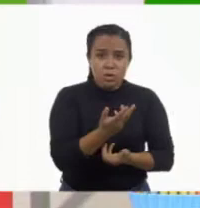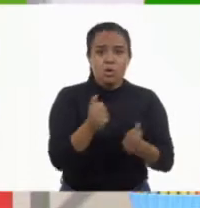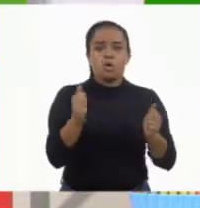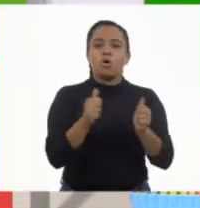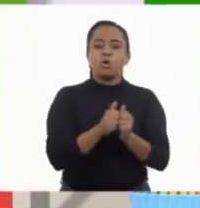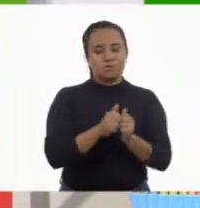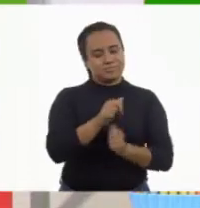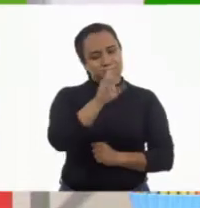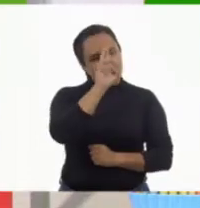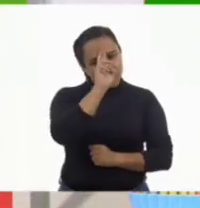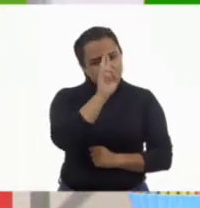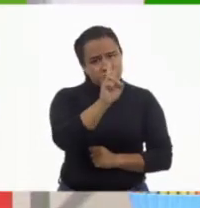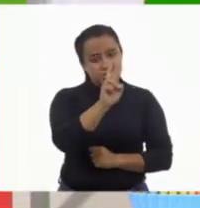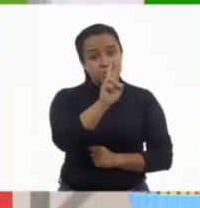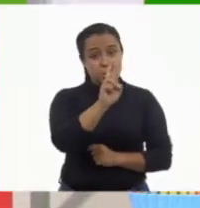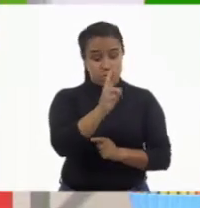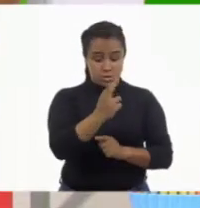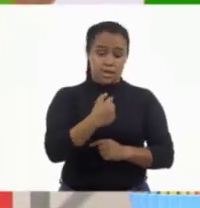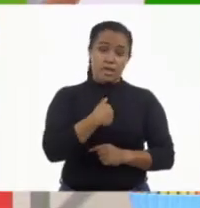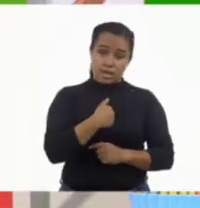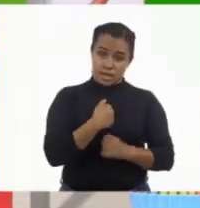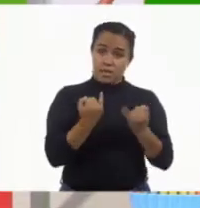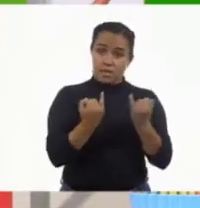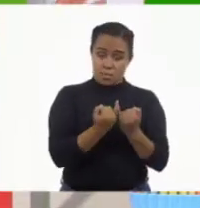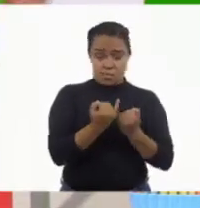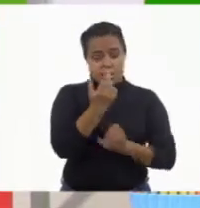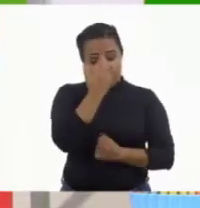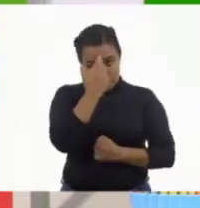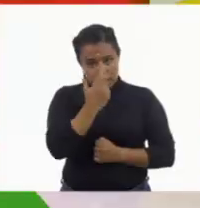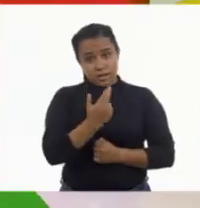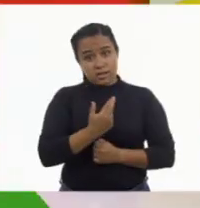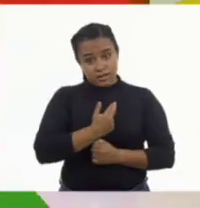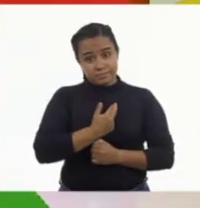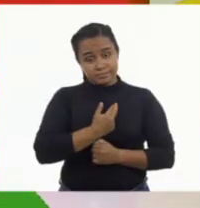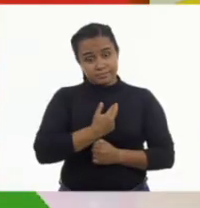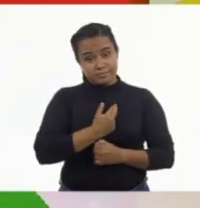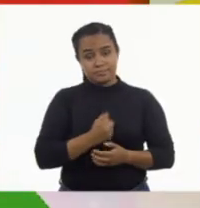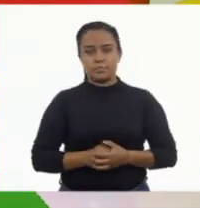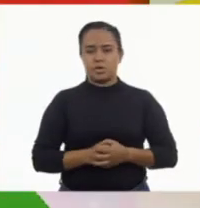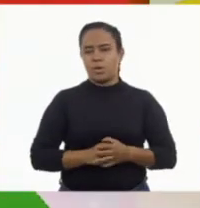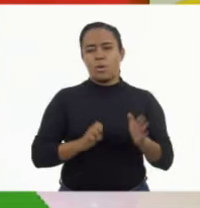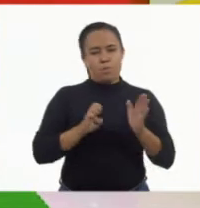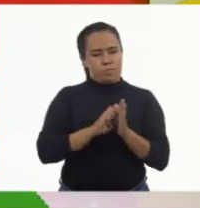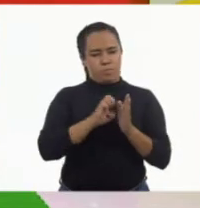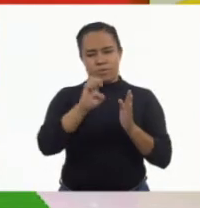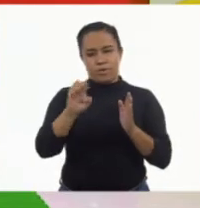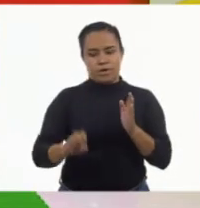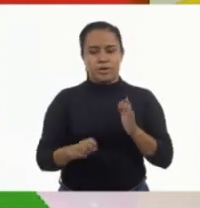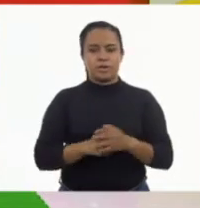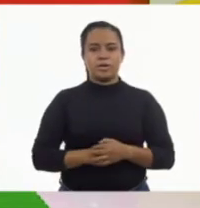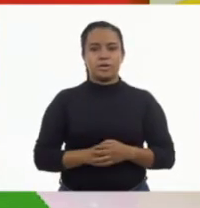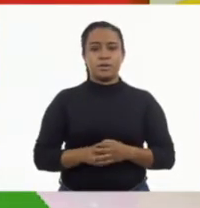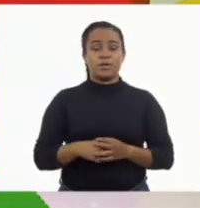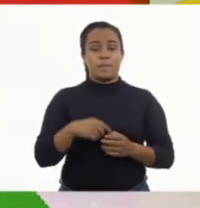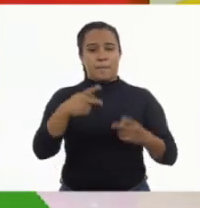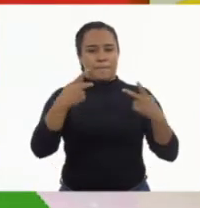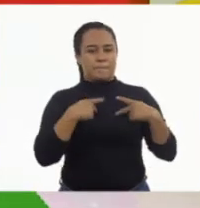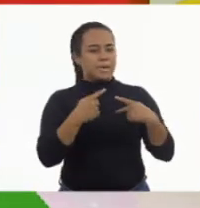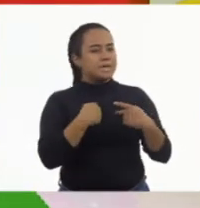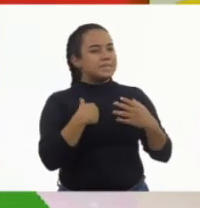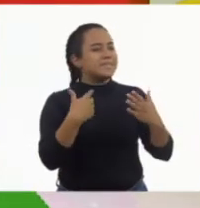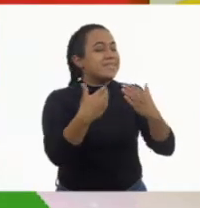el respeto hacia ti mismo y hacia los demás. Por ejemplo, al abrazar a